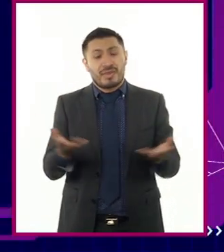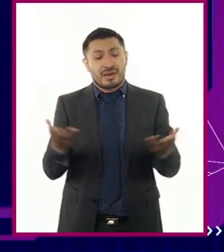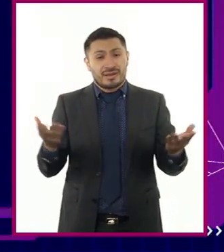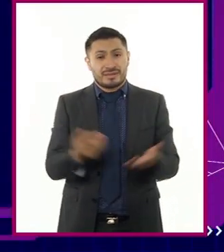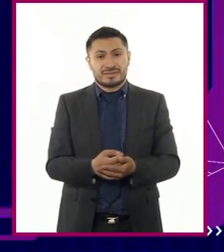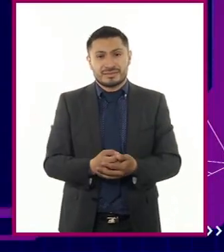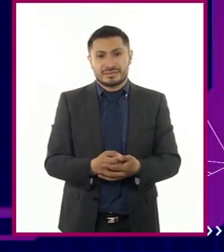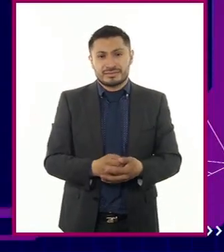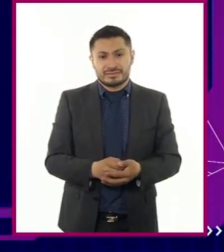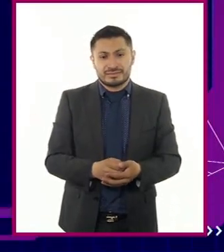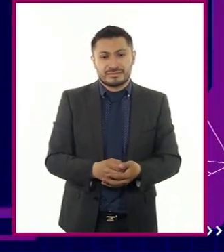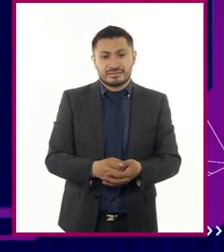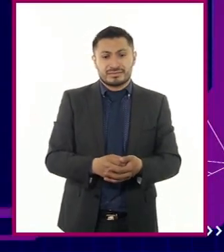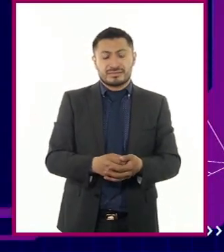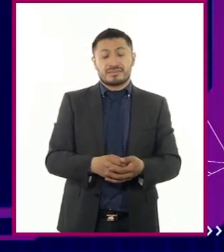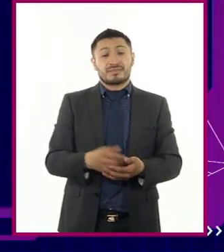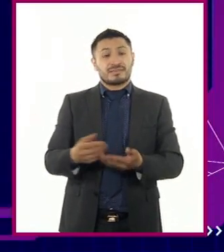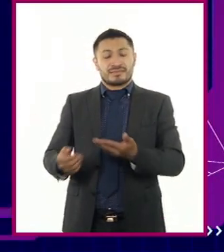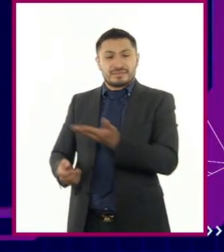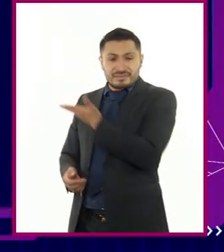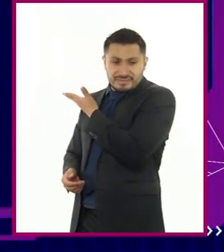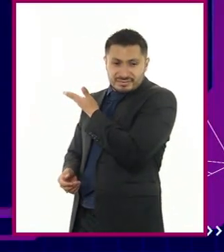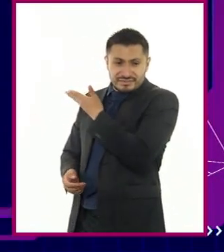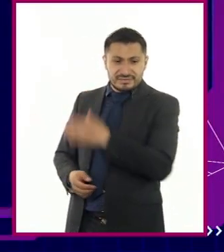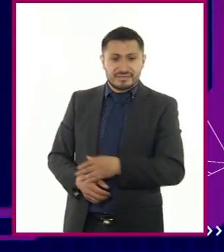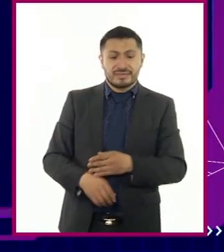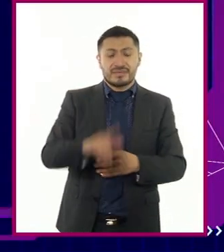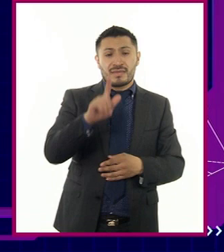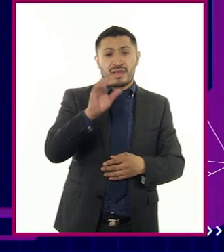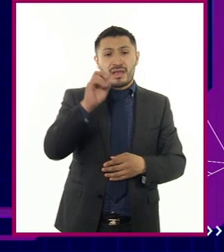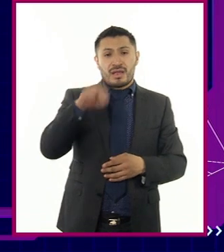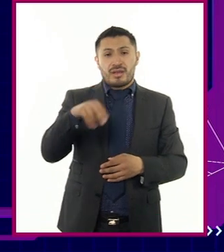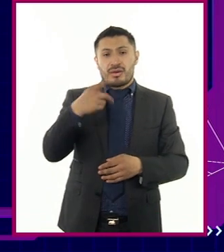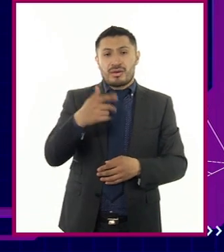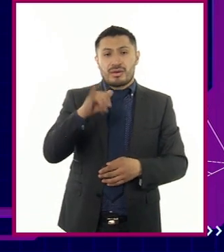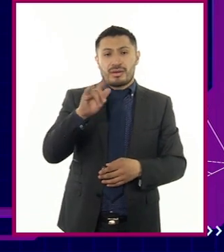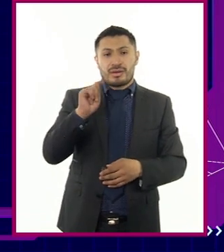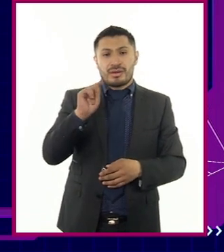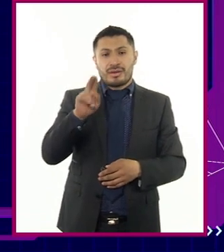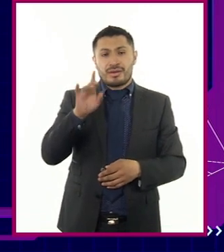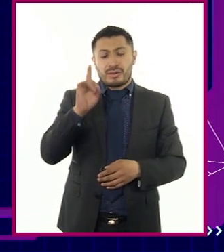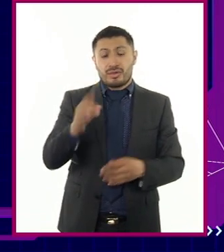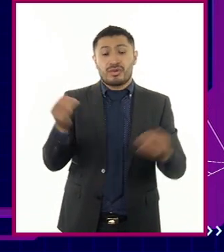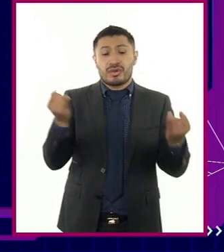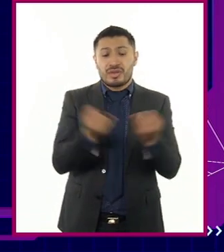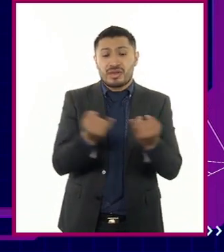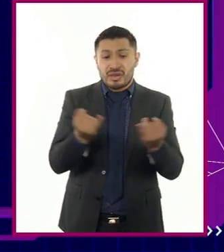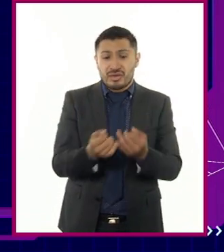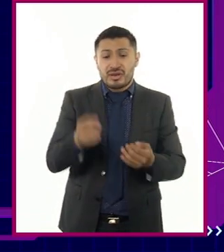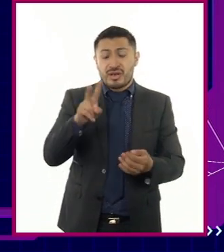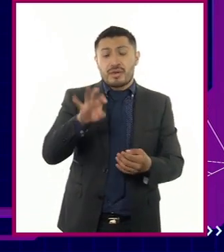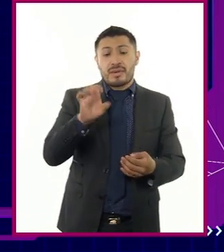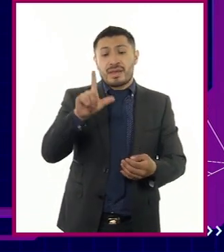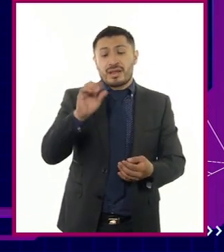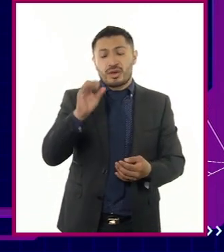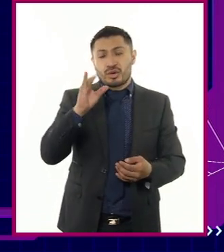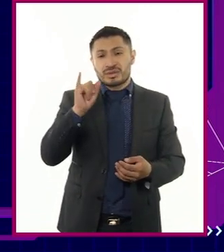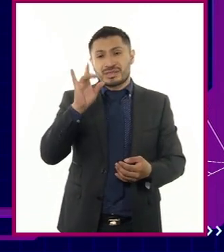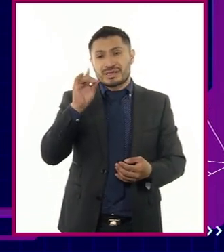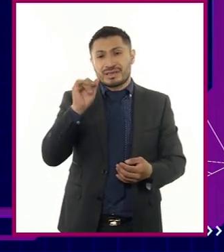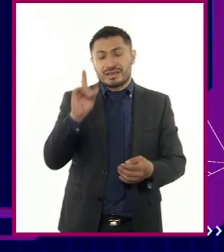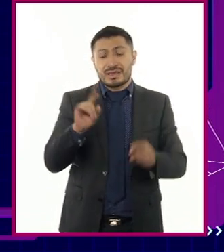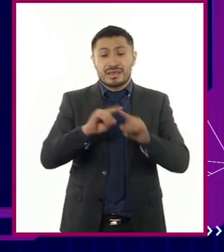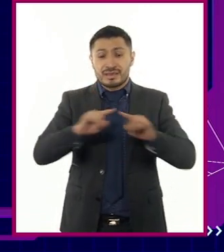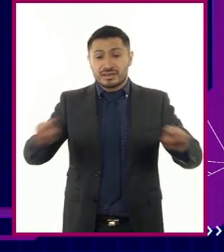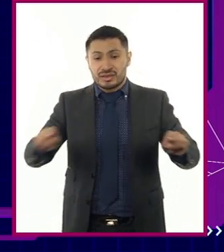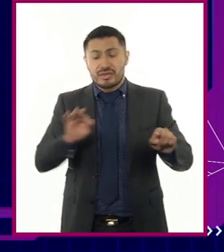cálculos. La fórmula es: longitud de onda es igual al cociente de la velocidad de la onda entre la frecuencia.